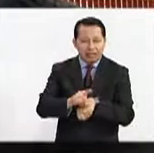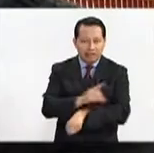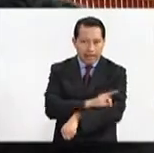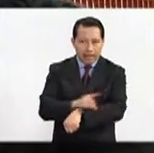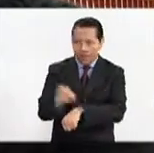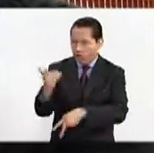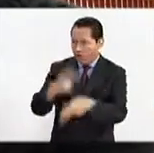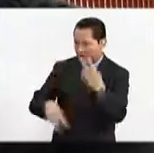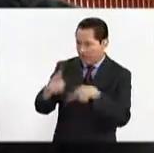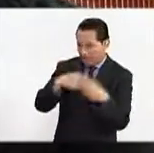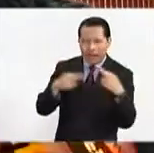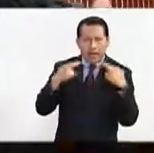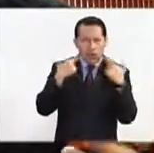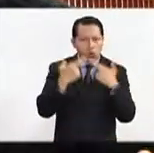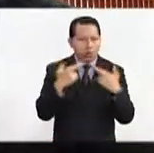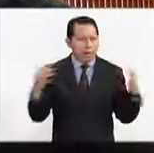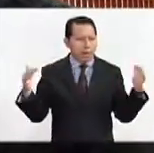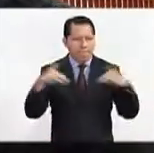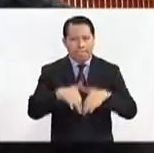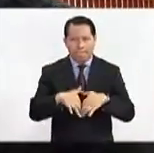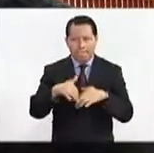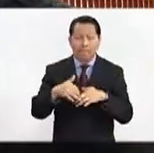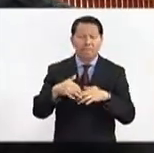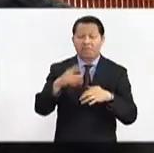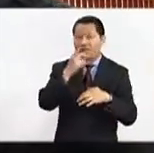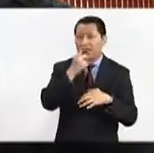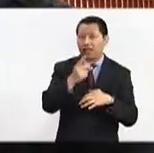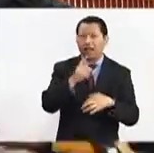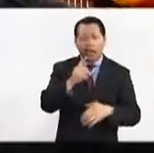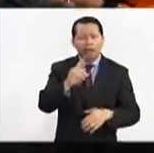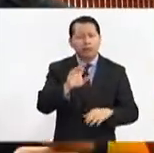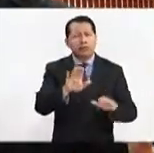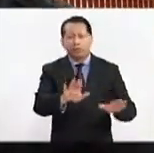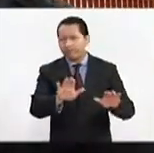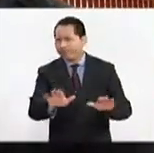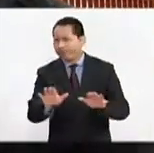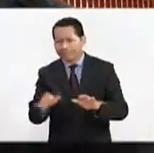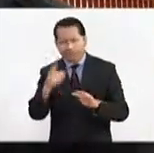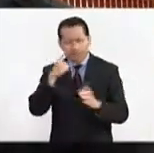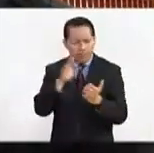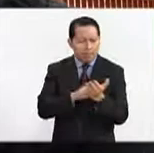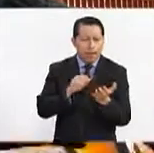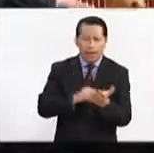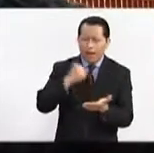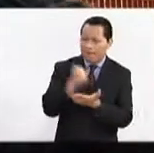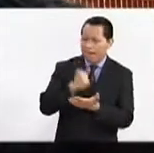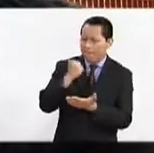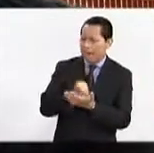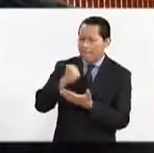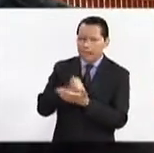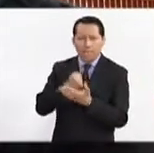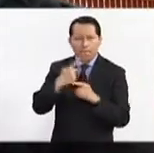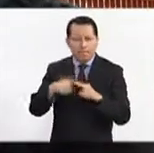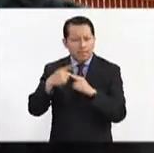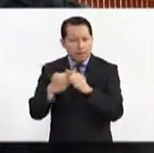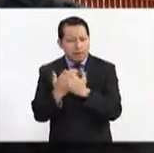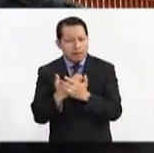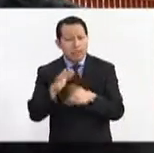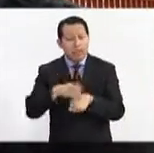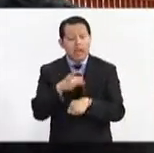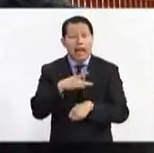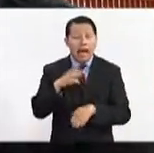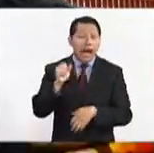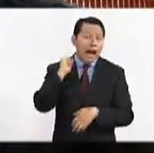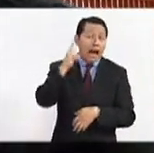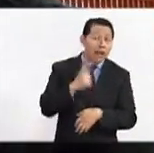vecinos, nos prometió los dictámenes en papel para que pudiéramos hacer algunos que tienen hipotecas o que